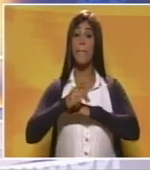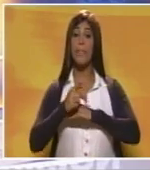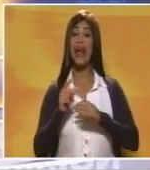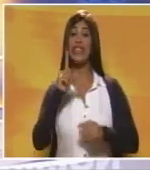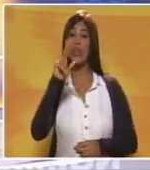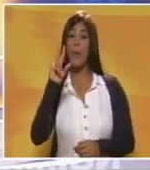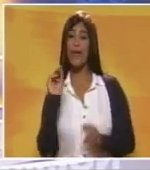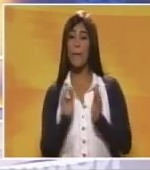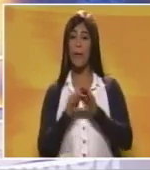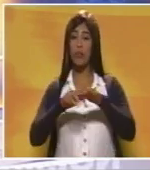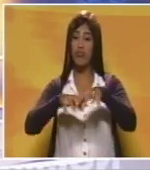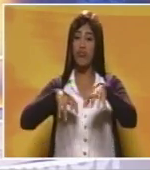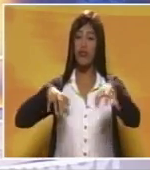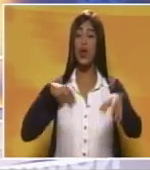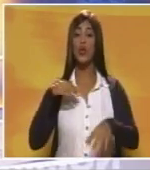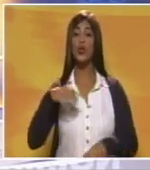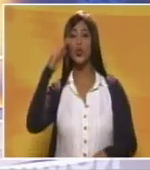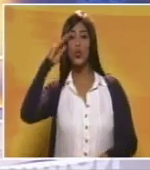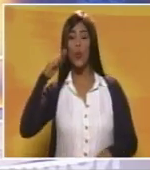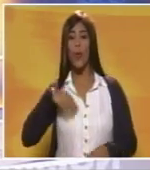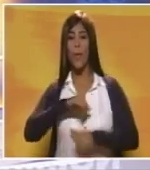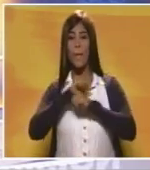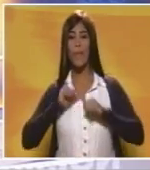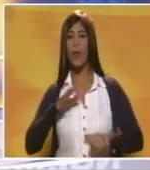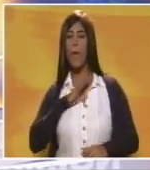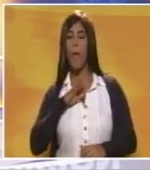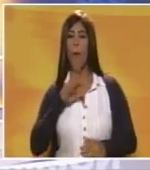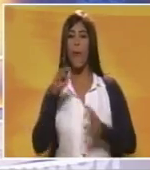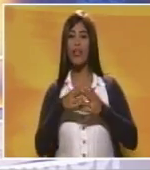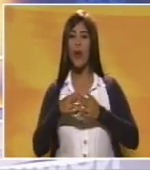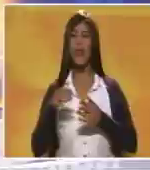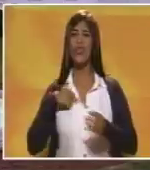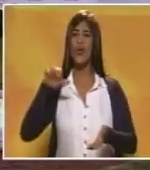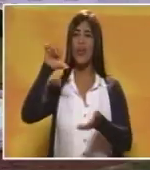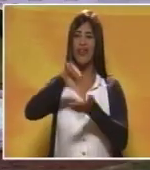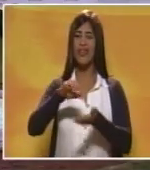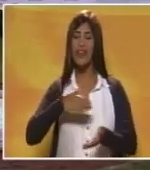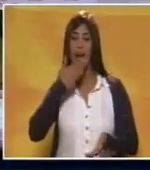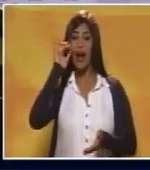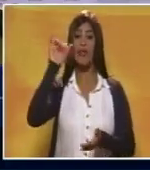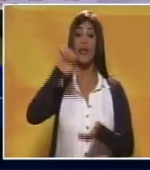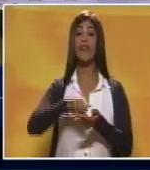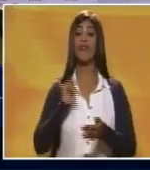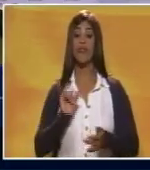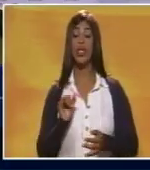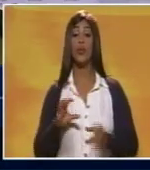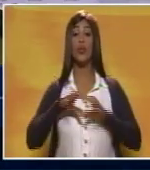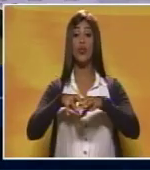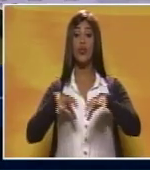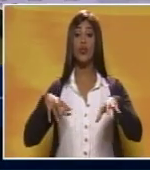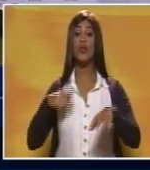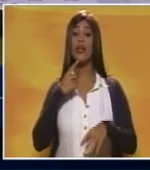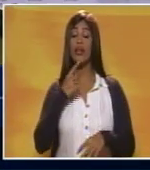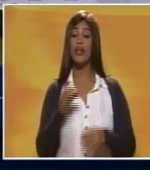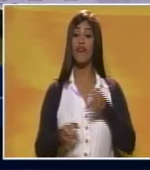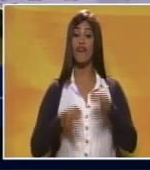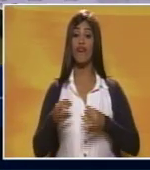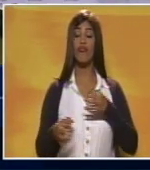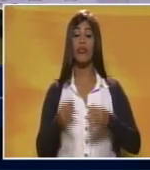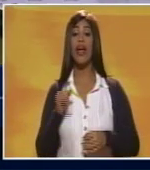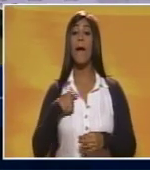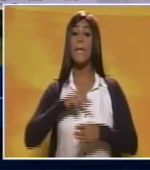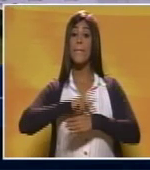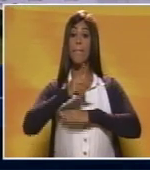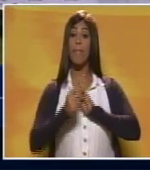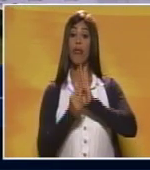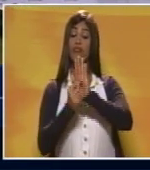soldados estadounidenses en Oriente Medio ante la escalada de tensión con Irán. Según el diario internacional The New York Times, Shanahan expuso el